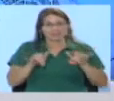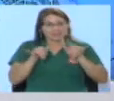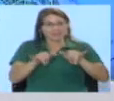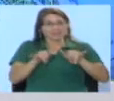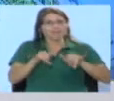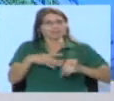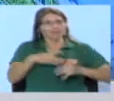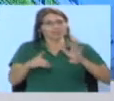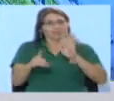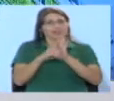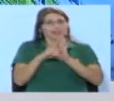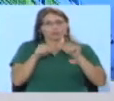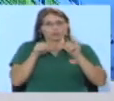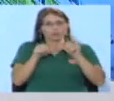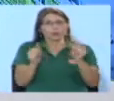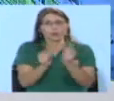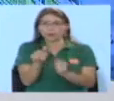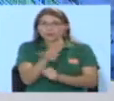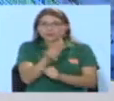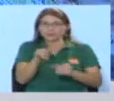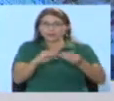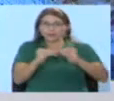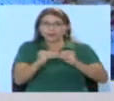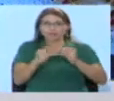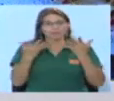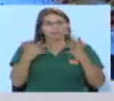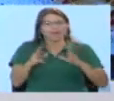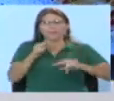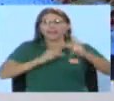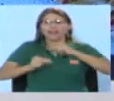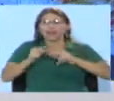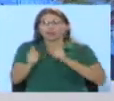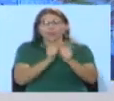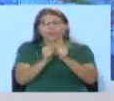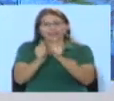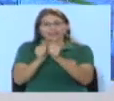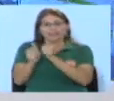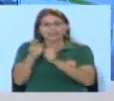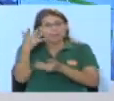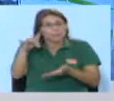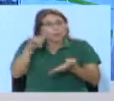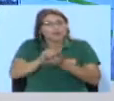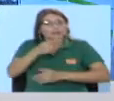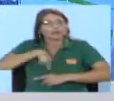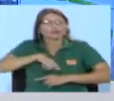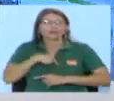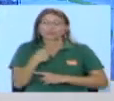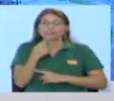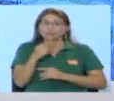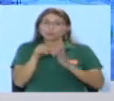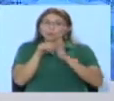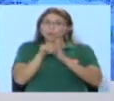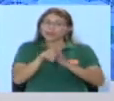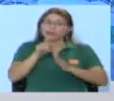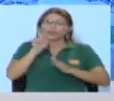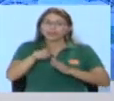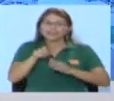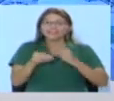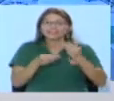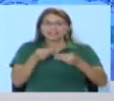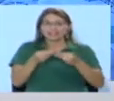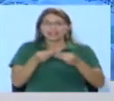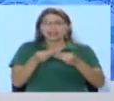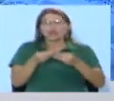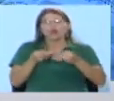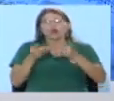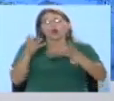y que estamos en un mercado en competencia, por eso es que nosotros decimos que el modelo debe ser de cobro por descarga, cobro por velocidad, pero